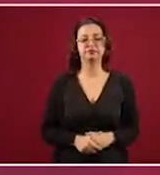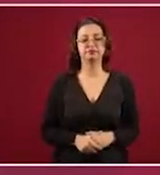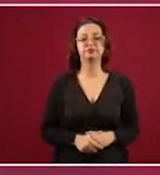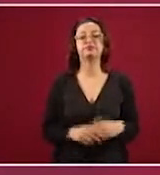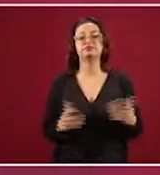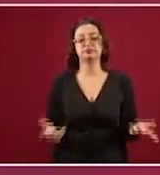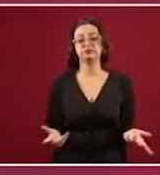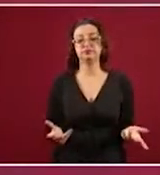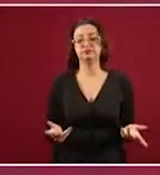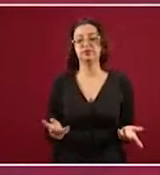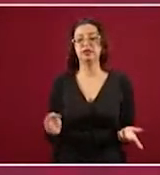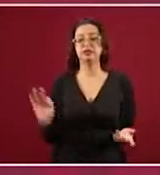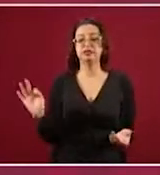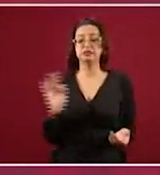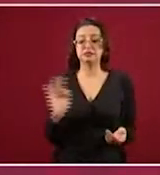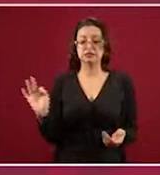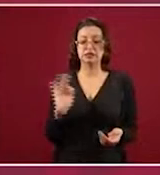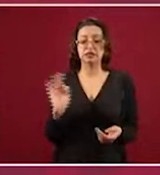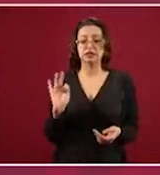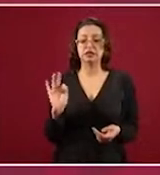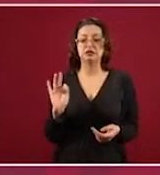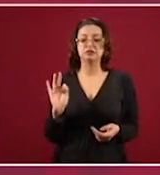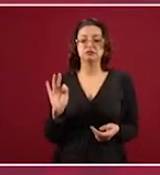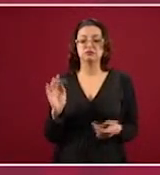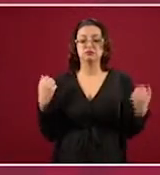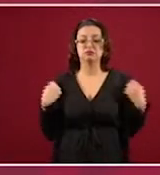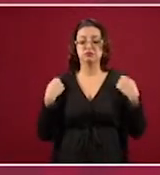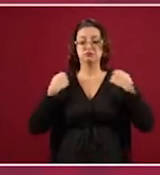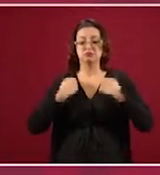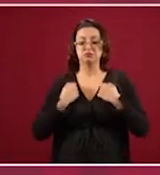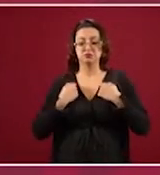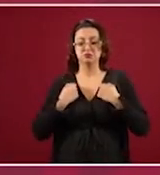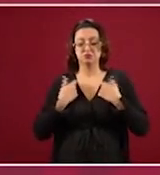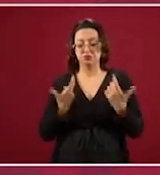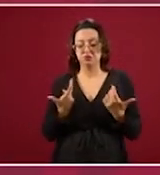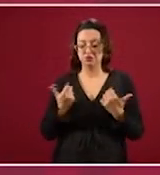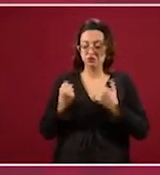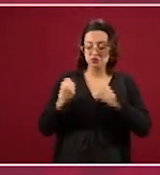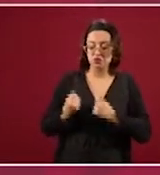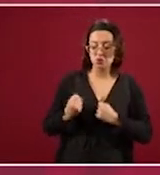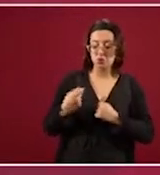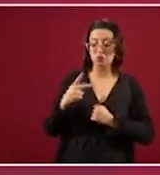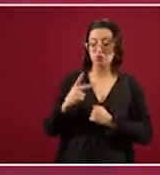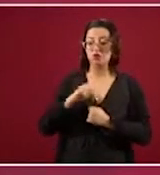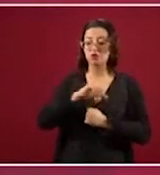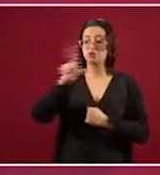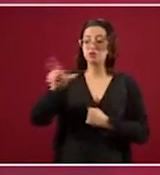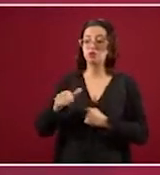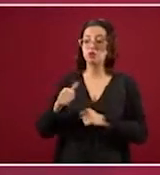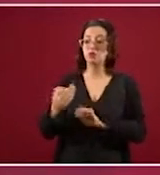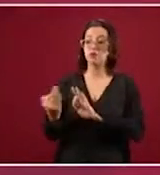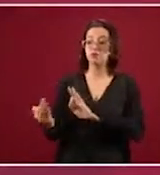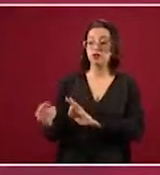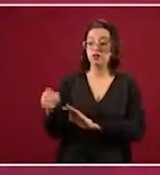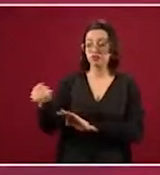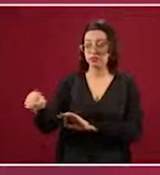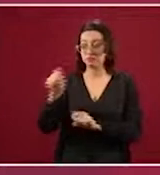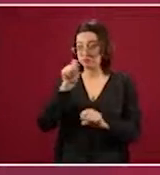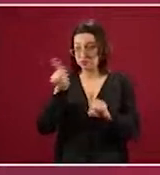puedo estar seguro de lo que hago con la mochila de mis hijos, pero no sé si el de enfrente hizo lo